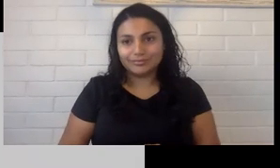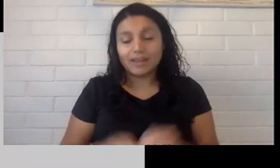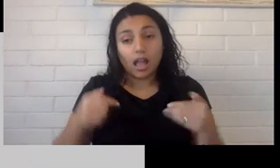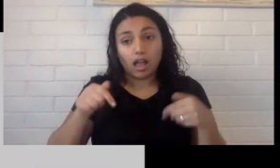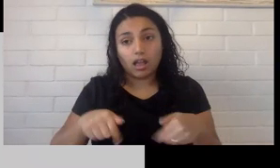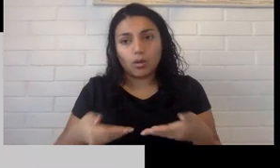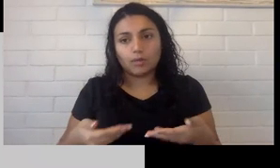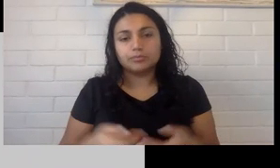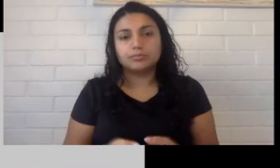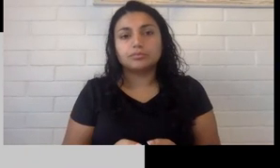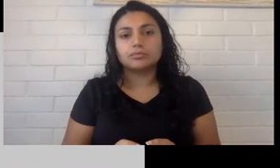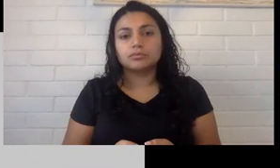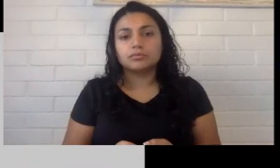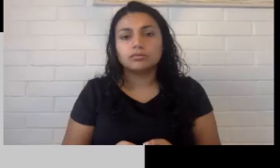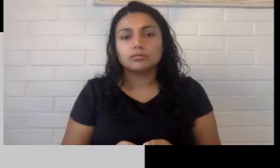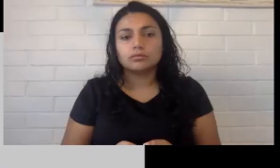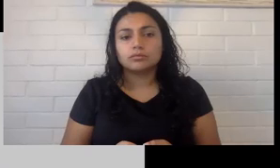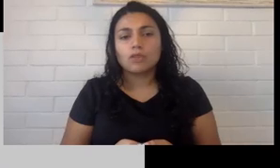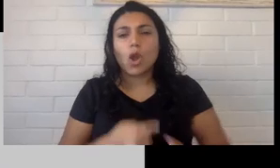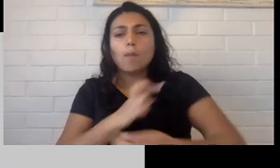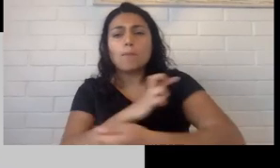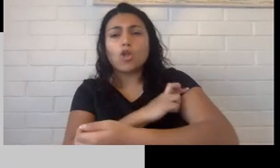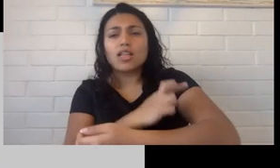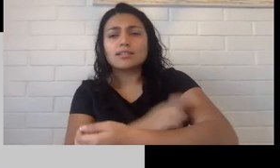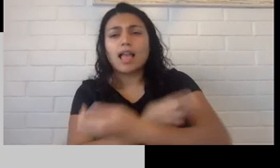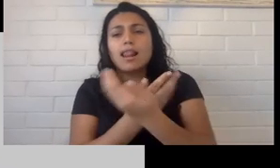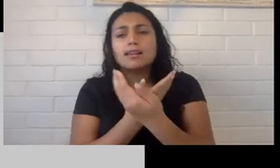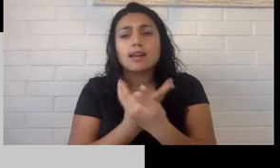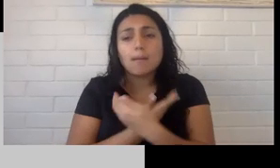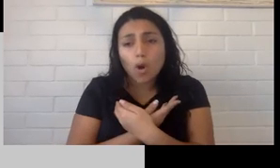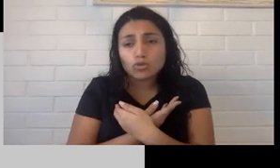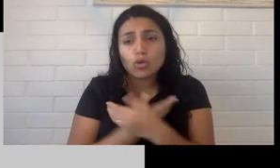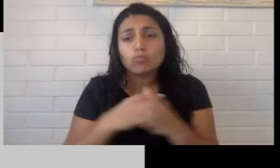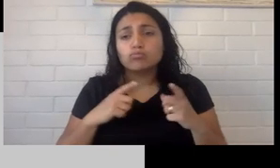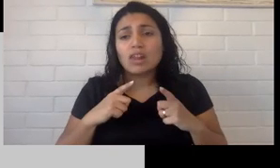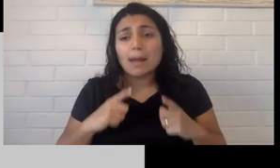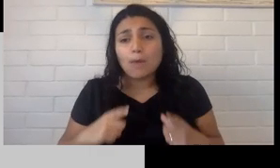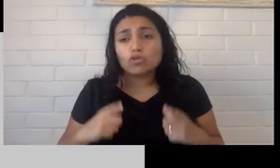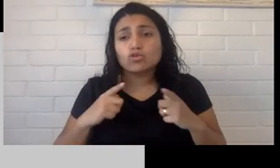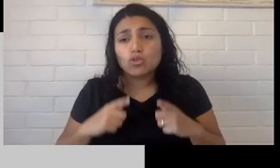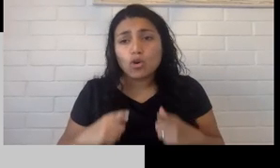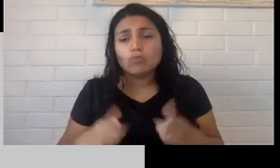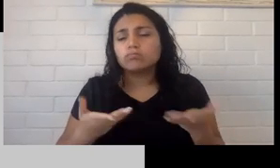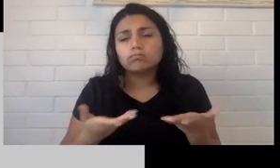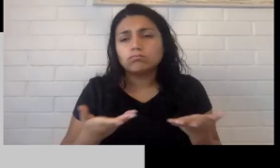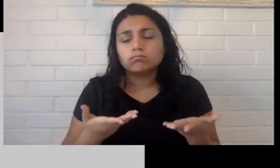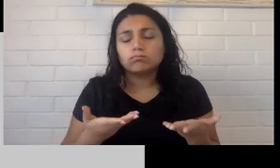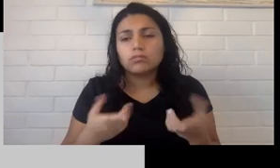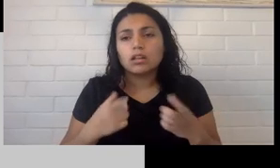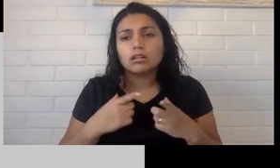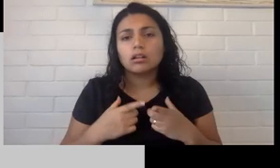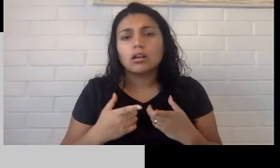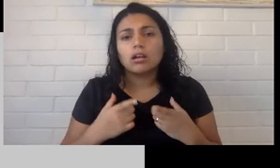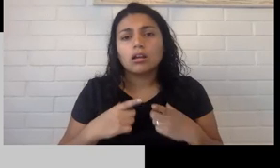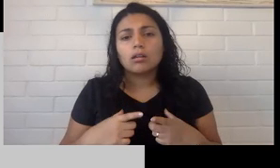Ahora, el potencial de reposo es un potencial que ocurre cuando